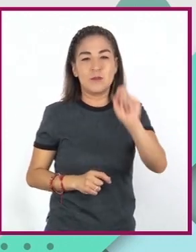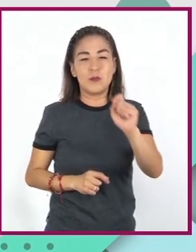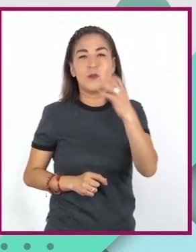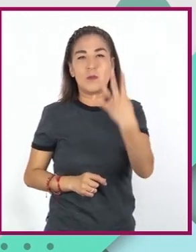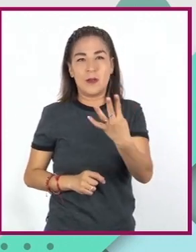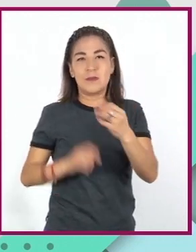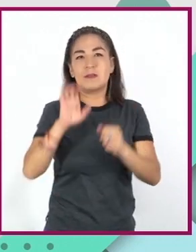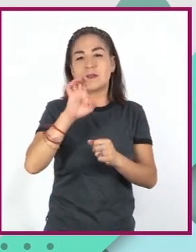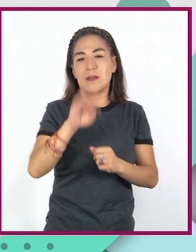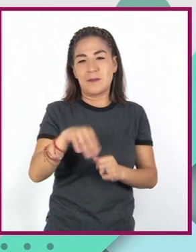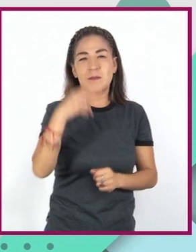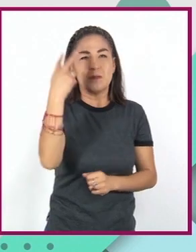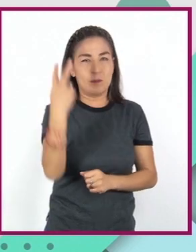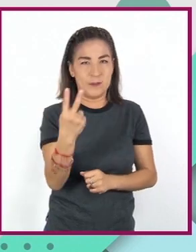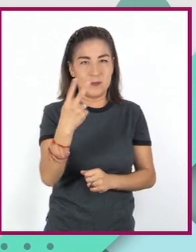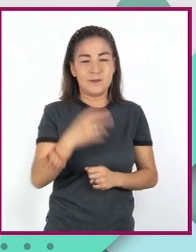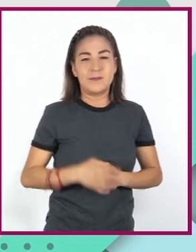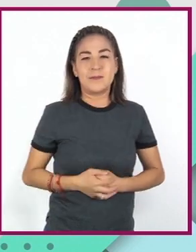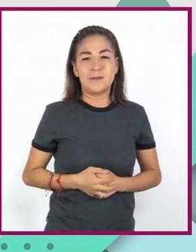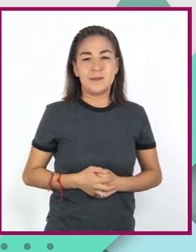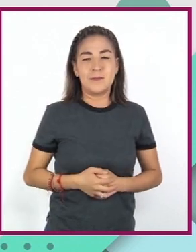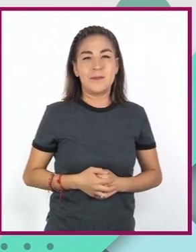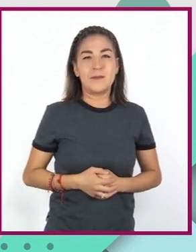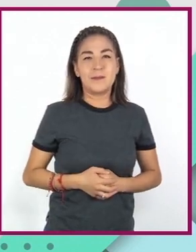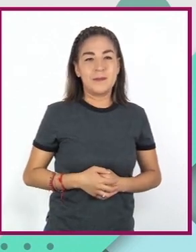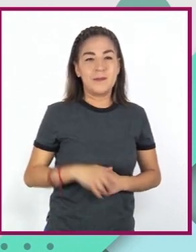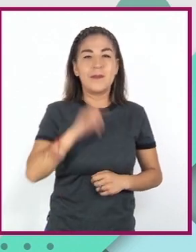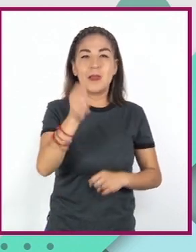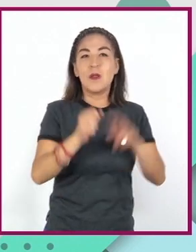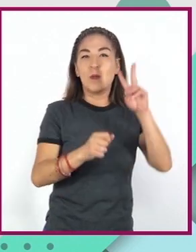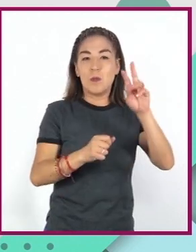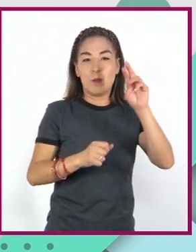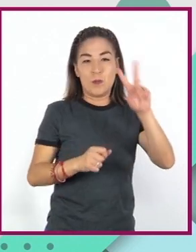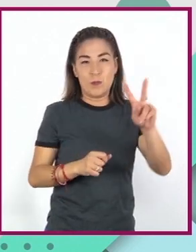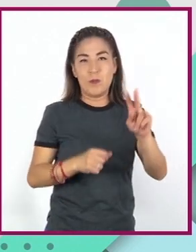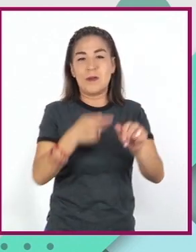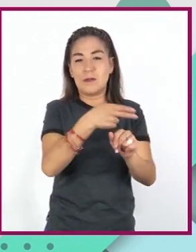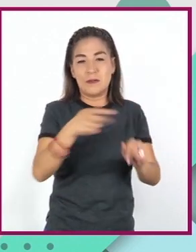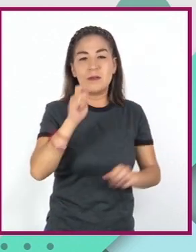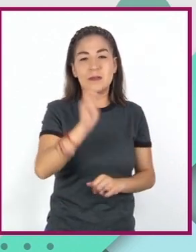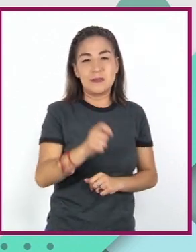23.4 centímetros cuadrados. Volumen es igual a